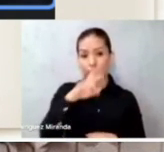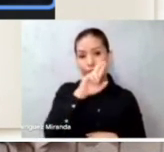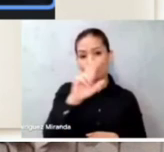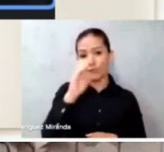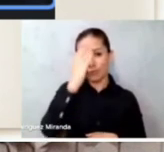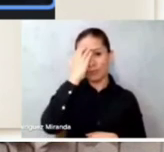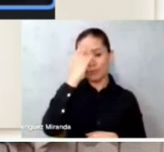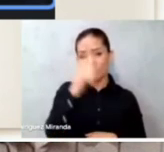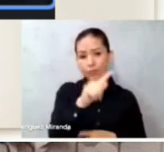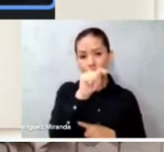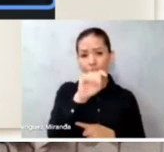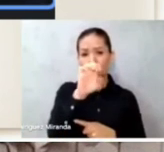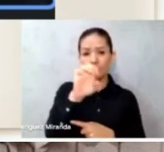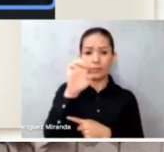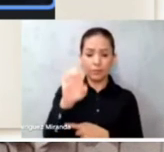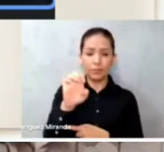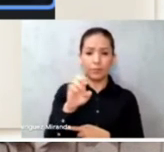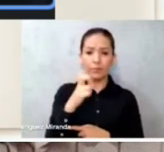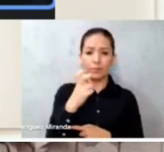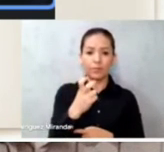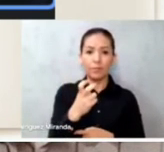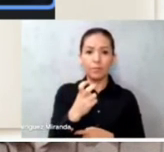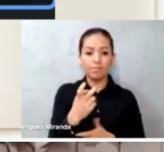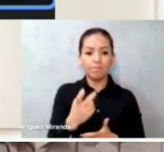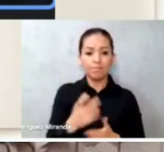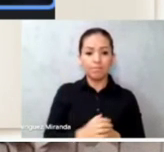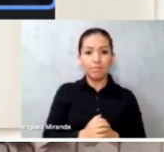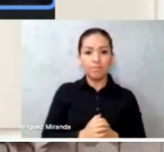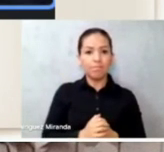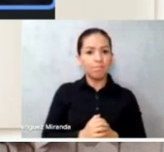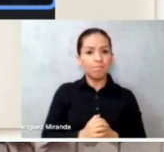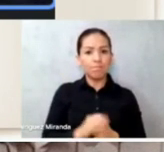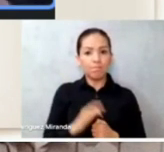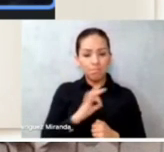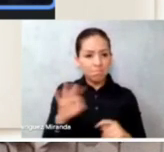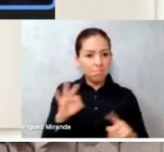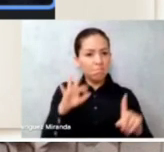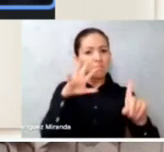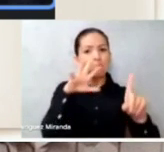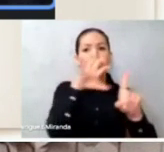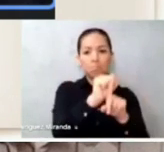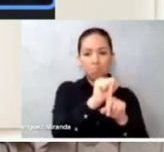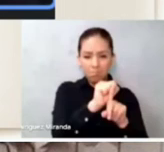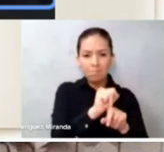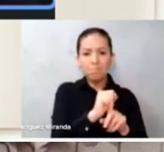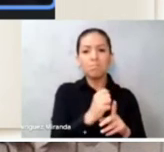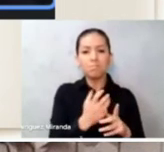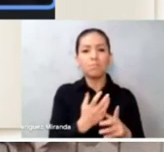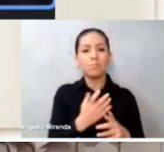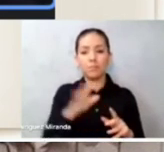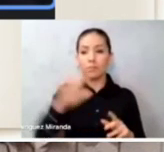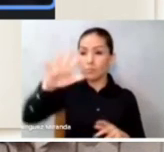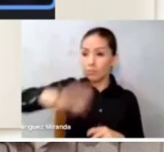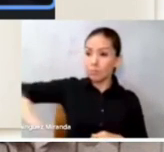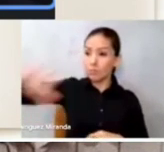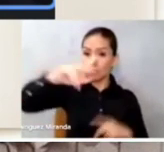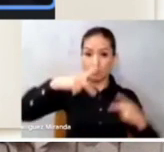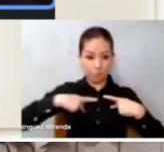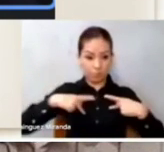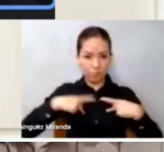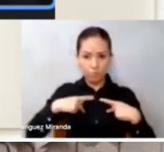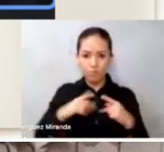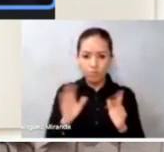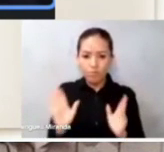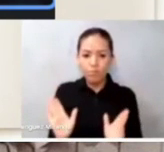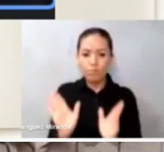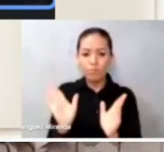Electoral, que logró primero motivar a los ciudadanos a integrar a las mesas